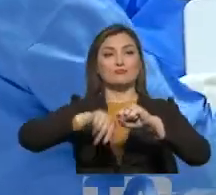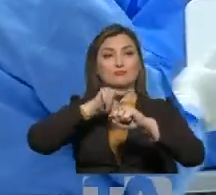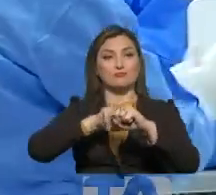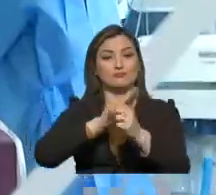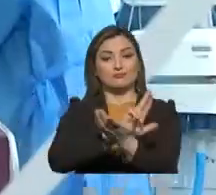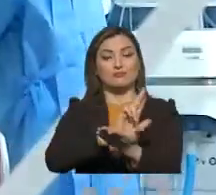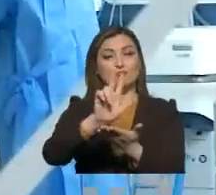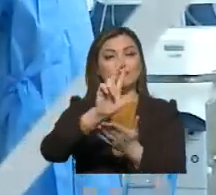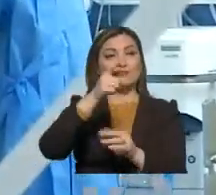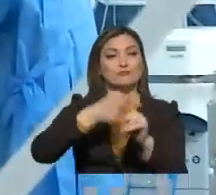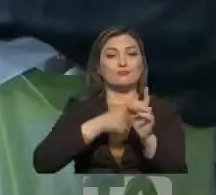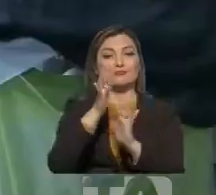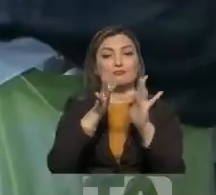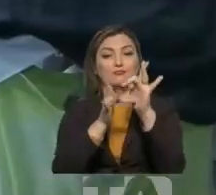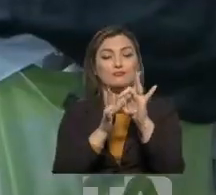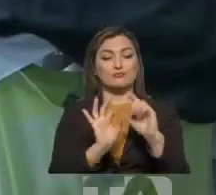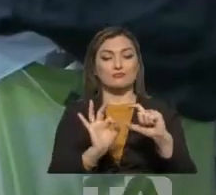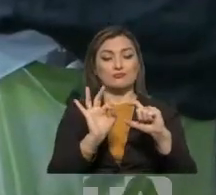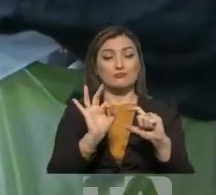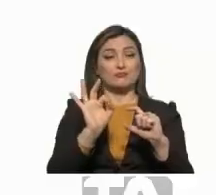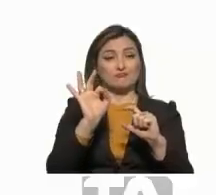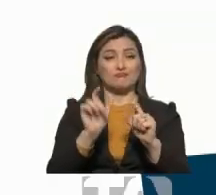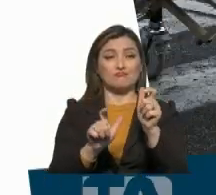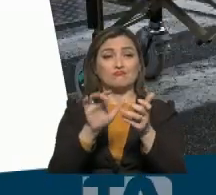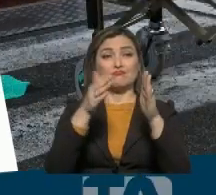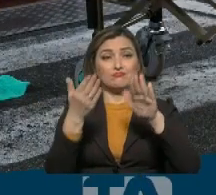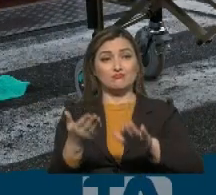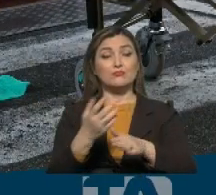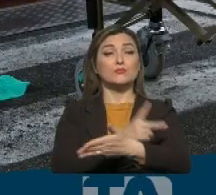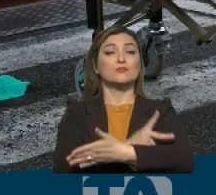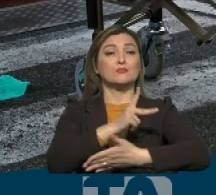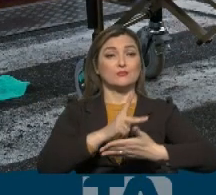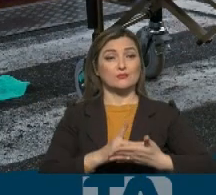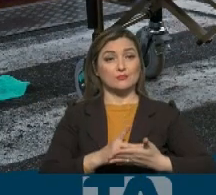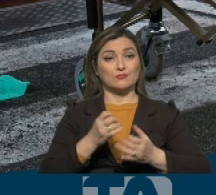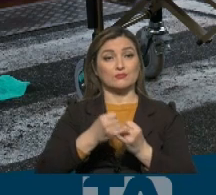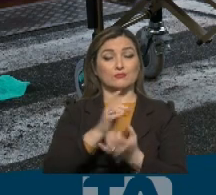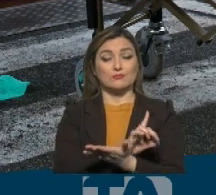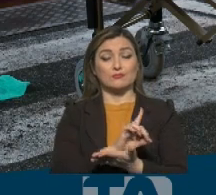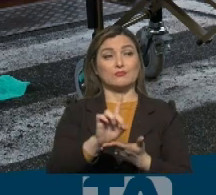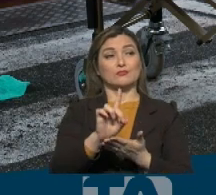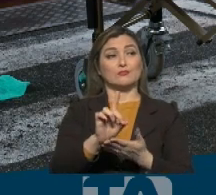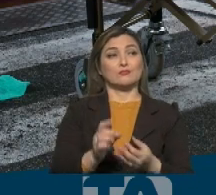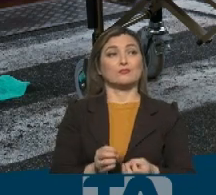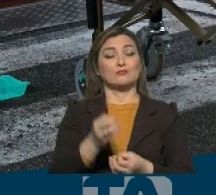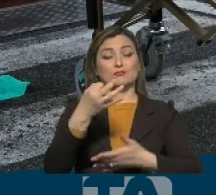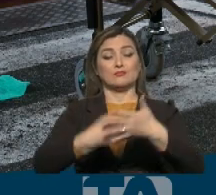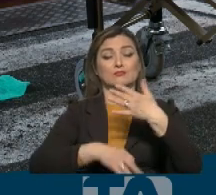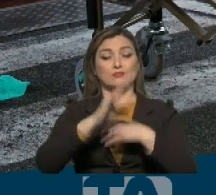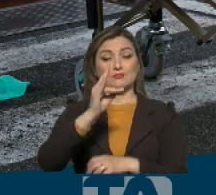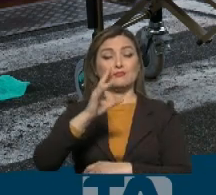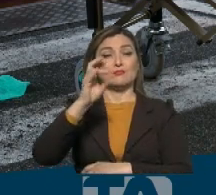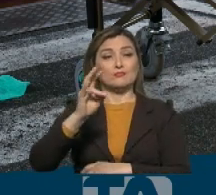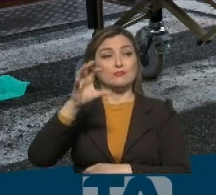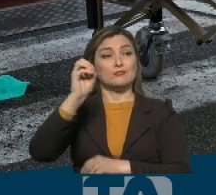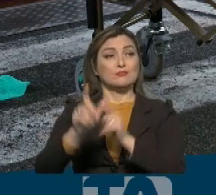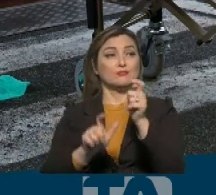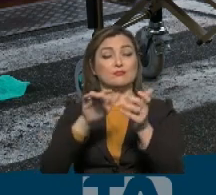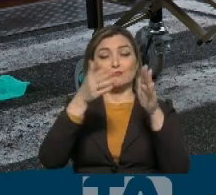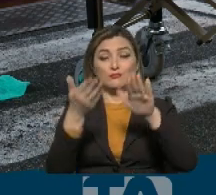las tres semanas de abril se incrementó el índice de defunciones en pichincha durante la última semana se registraron 770